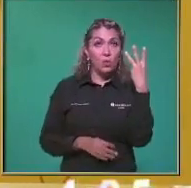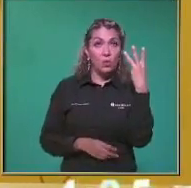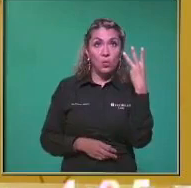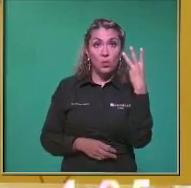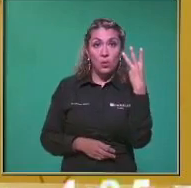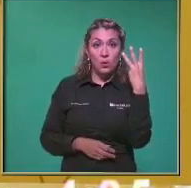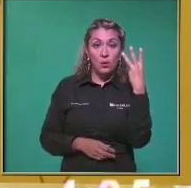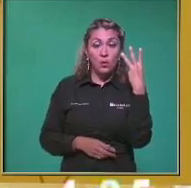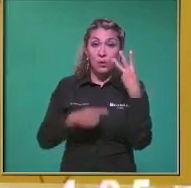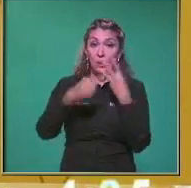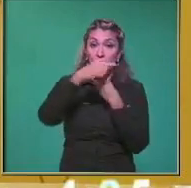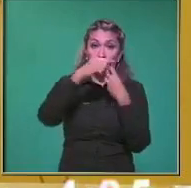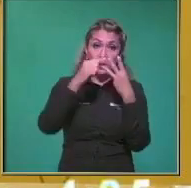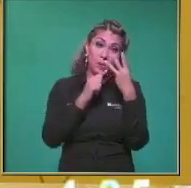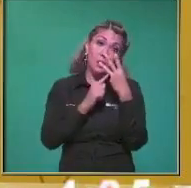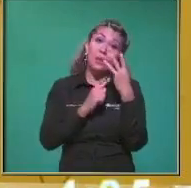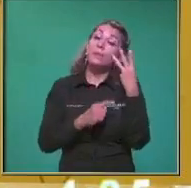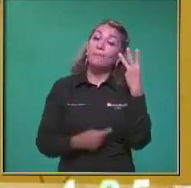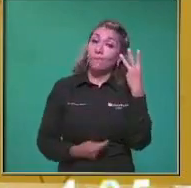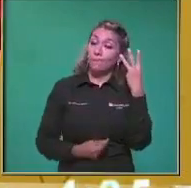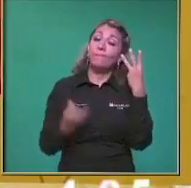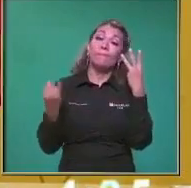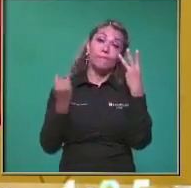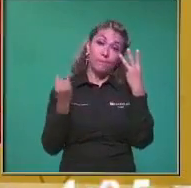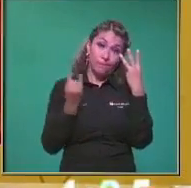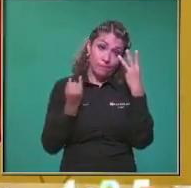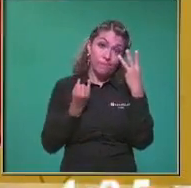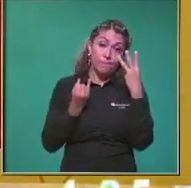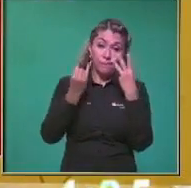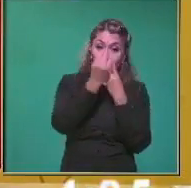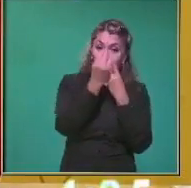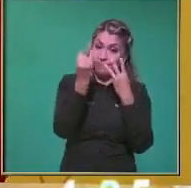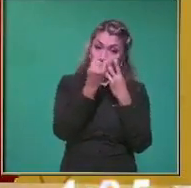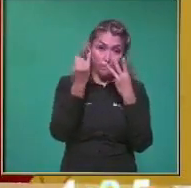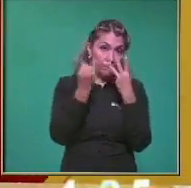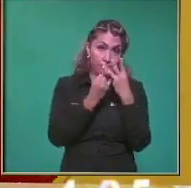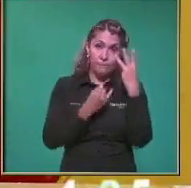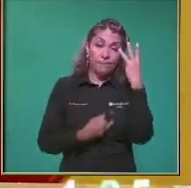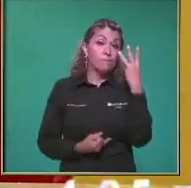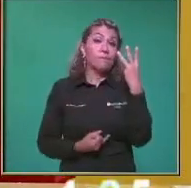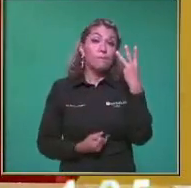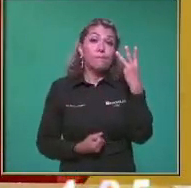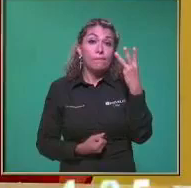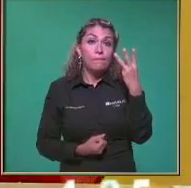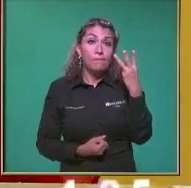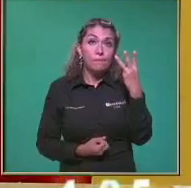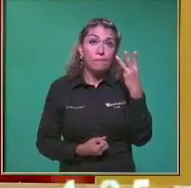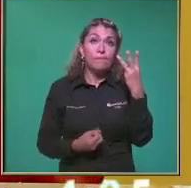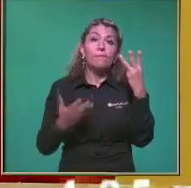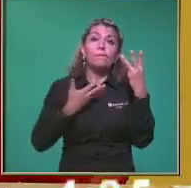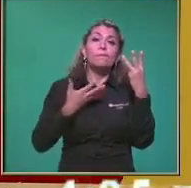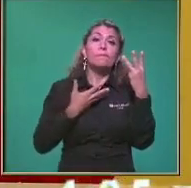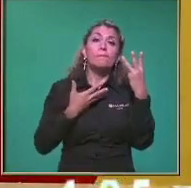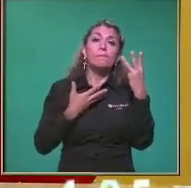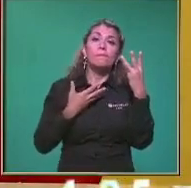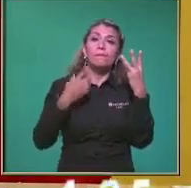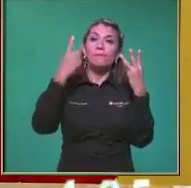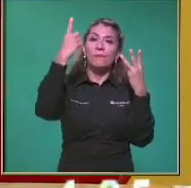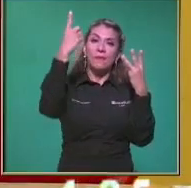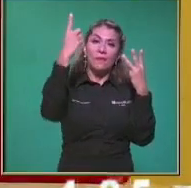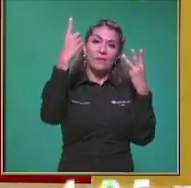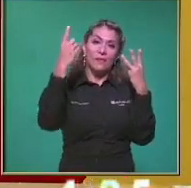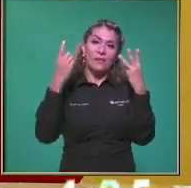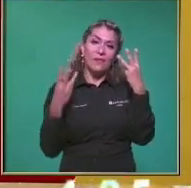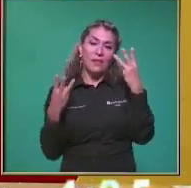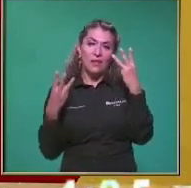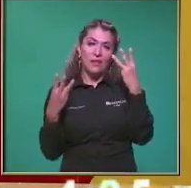divido de tal manera que me queden tres pedazos del mismo tamaño. ¿Qué voy a tener? ¿Alguien sabe? Se me atoran los